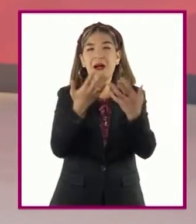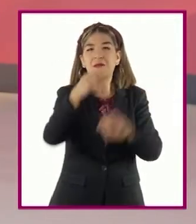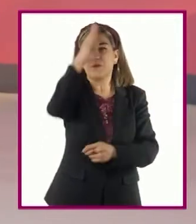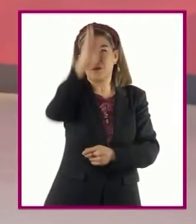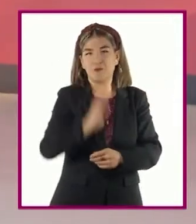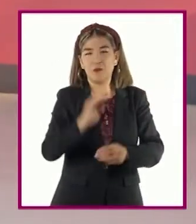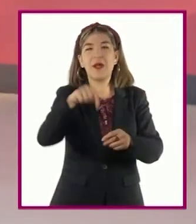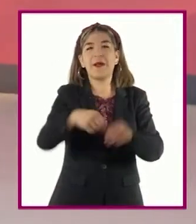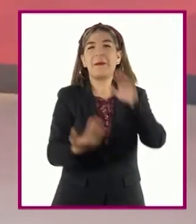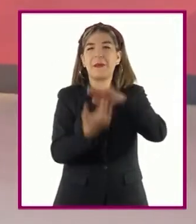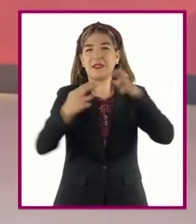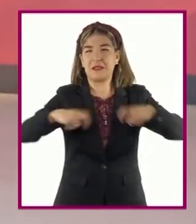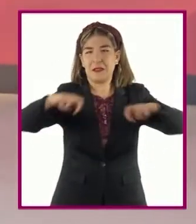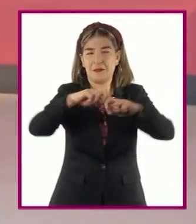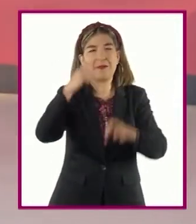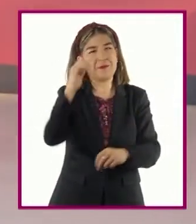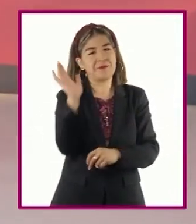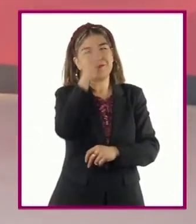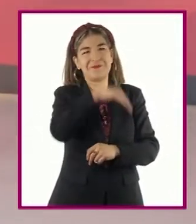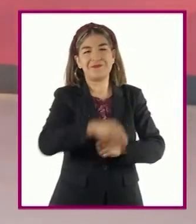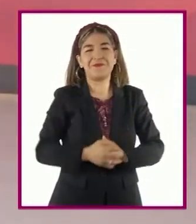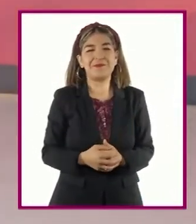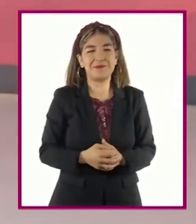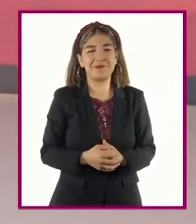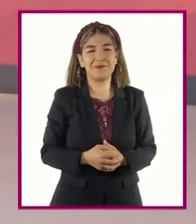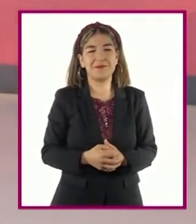redonda. Acompáñenme.